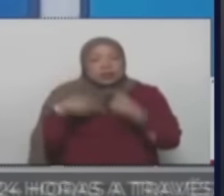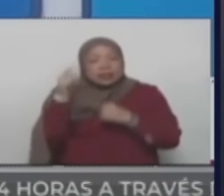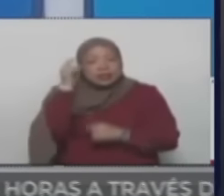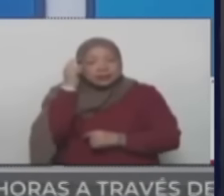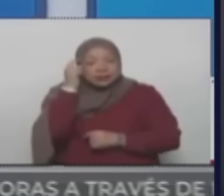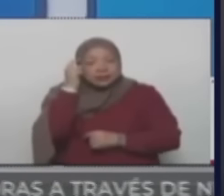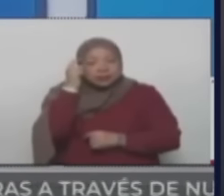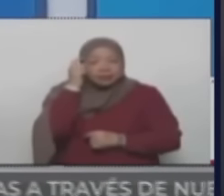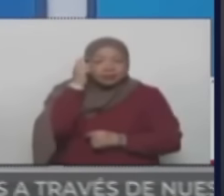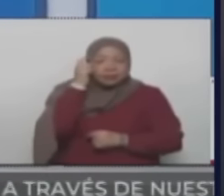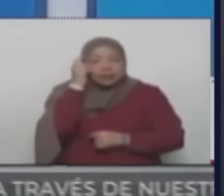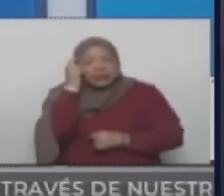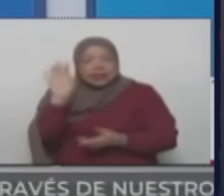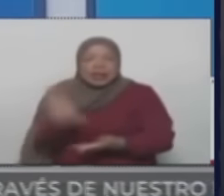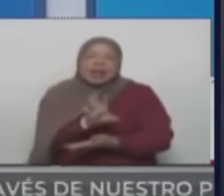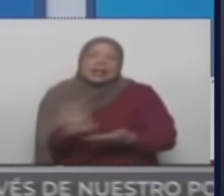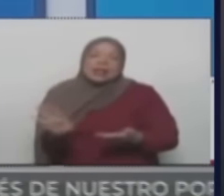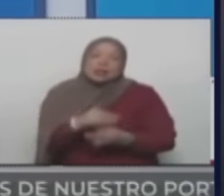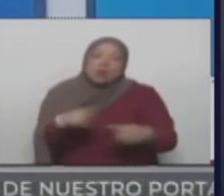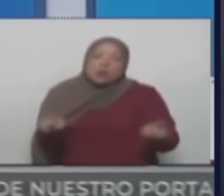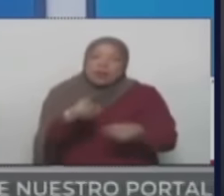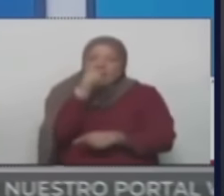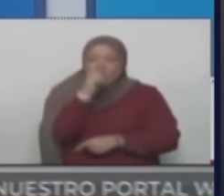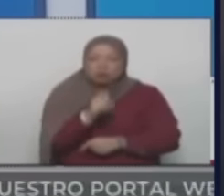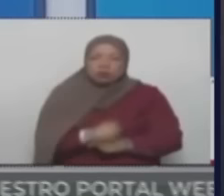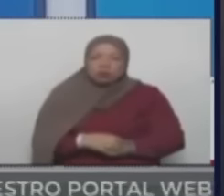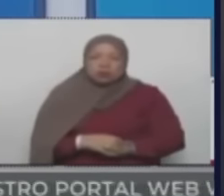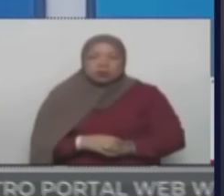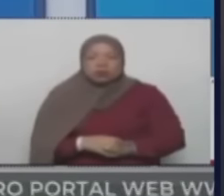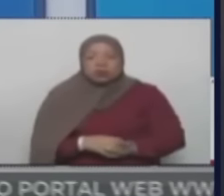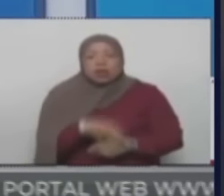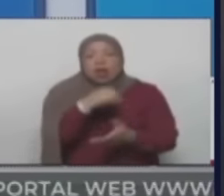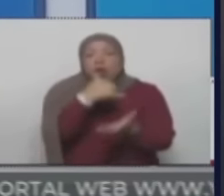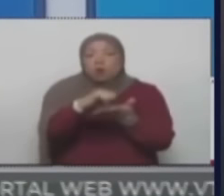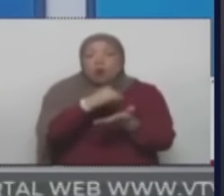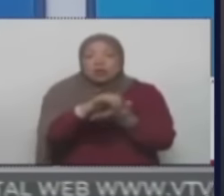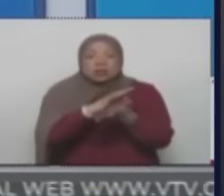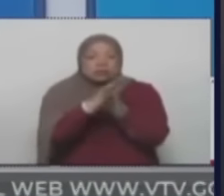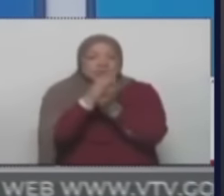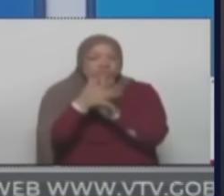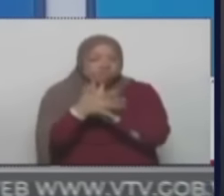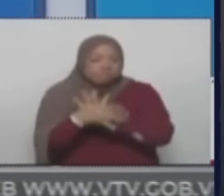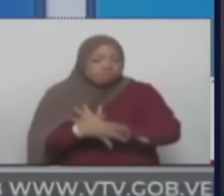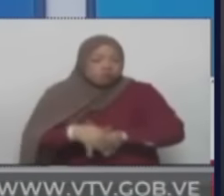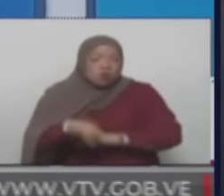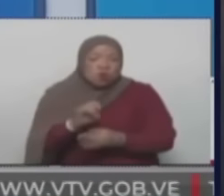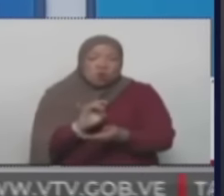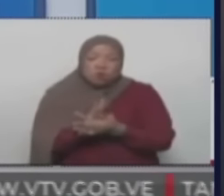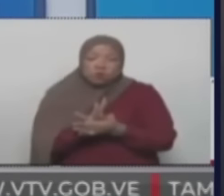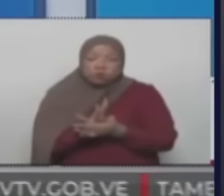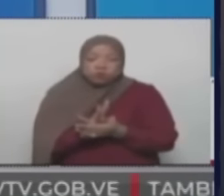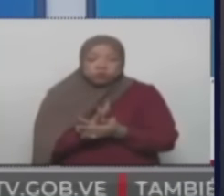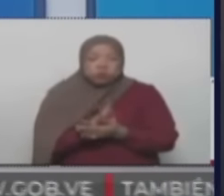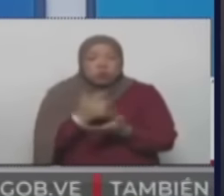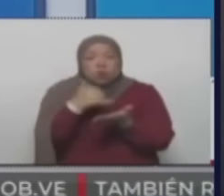más bruscos o mucho más difíciles, ya que además, bueno, de cierta manera nuestra formación militar nos da un poco,